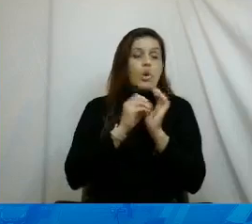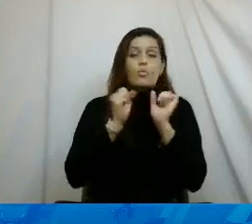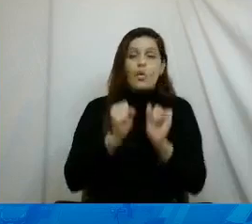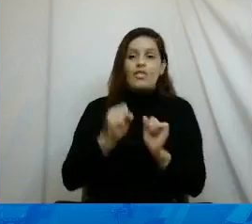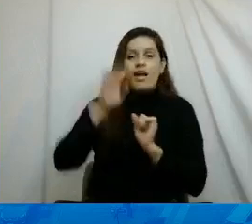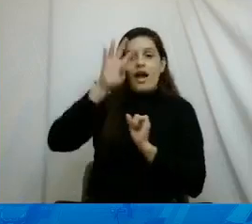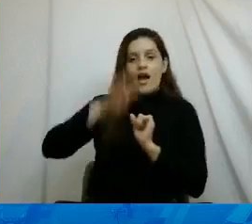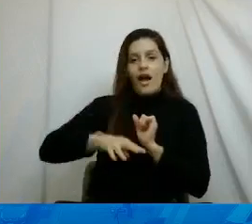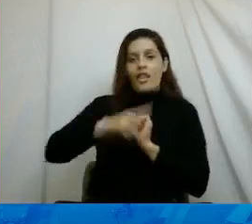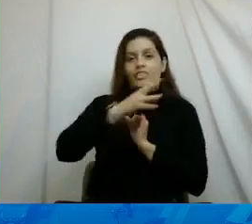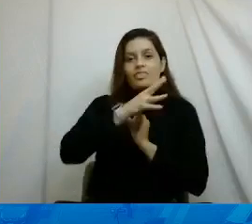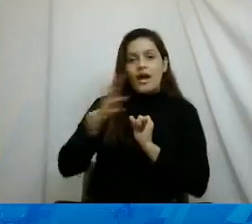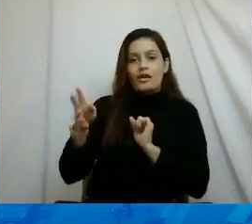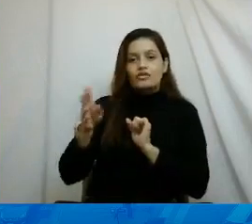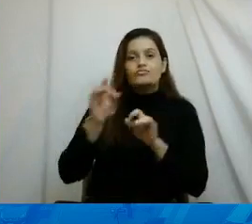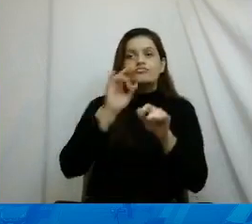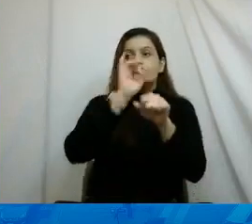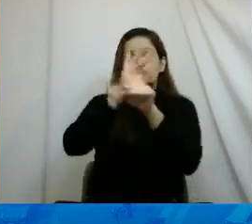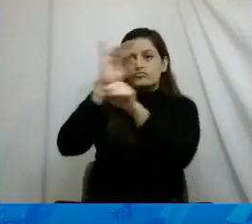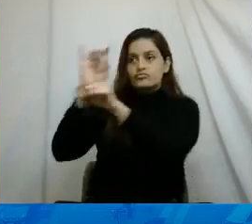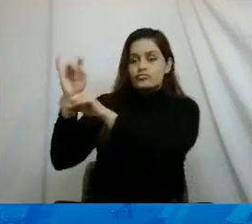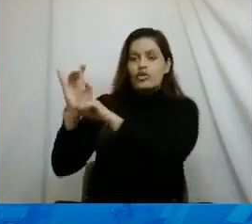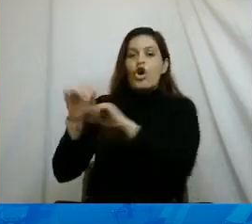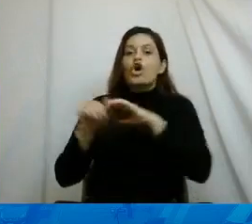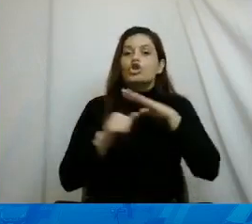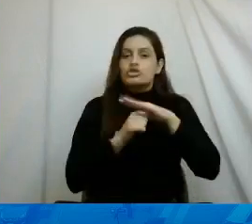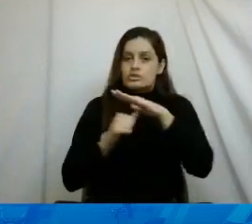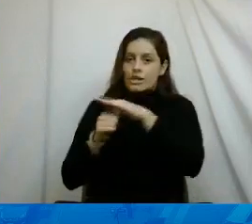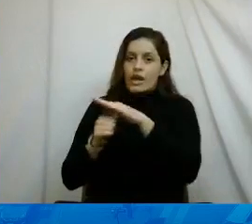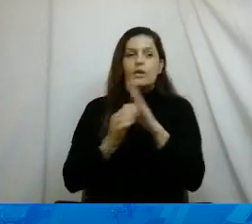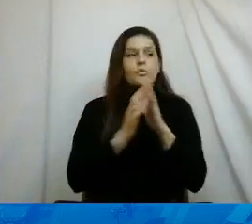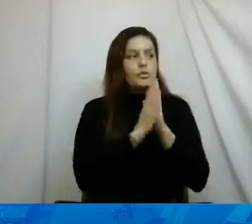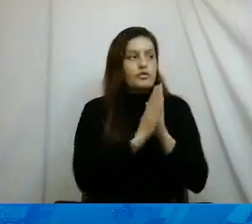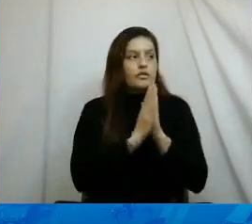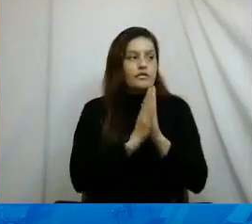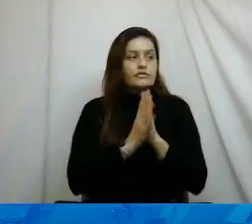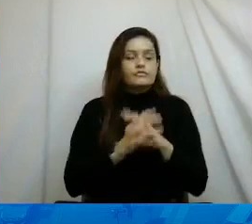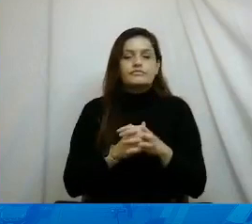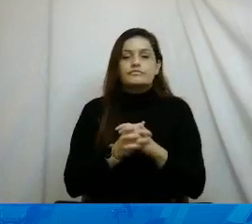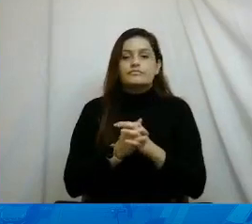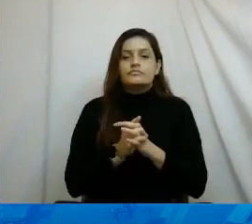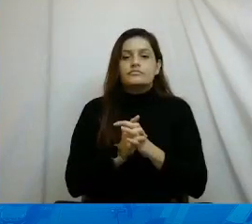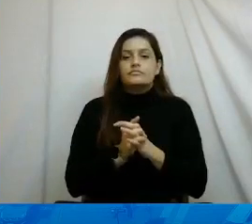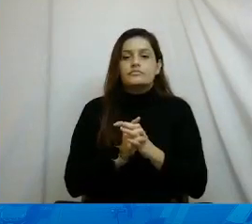calendario a los concejales. Por favor.